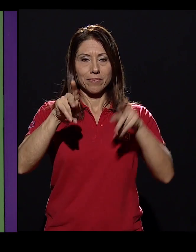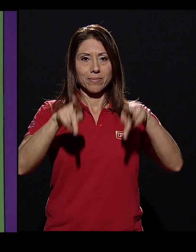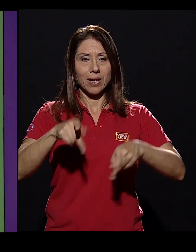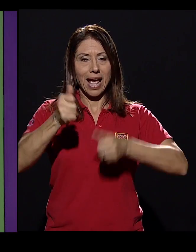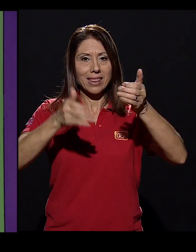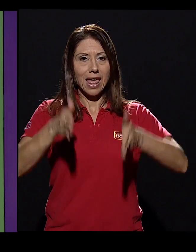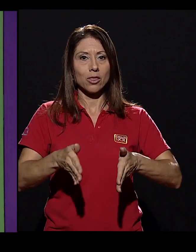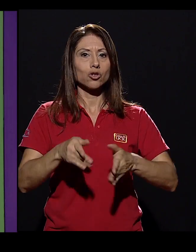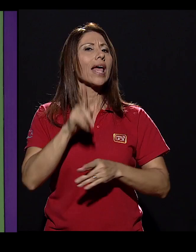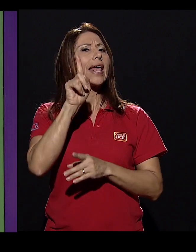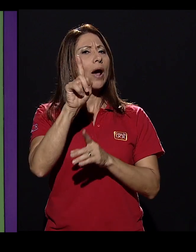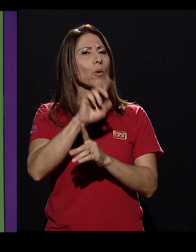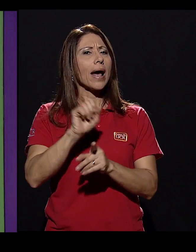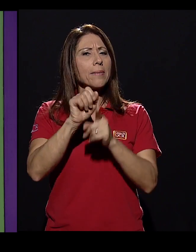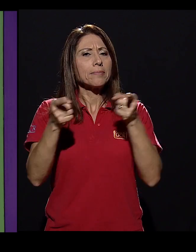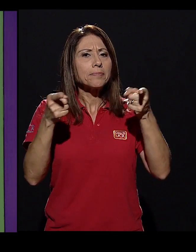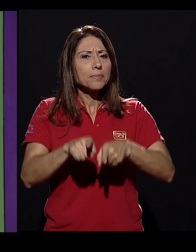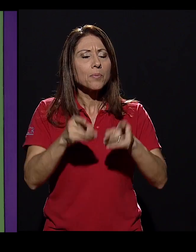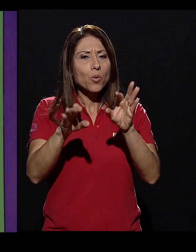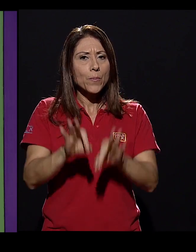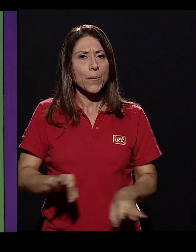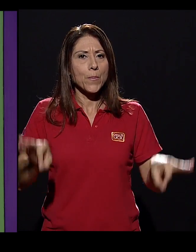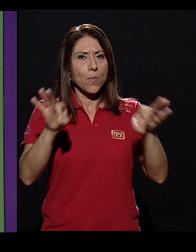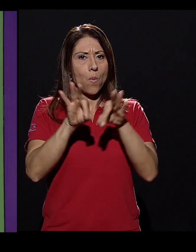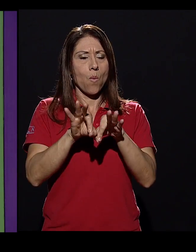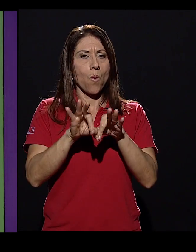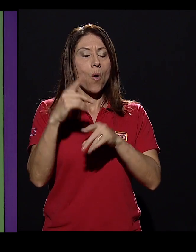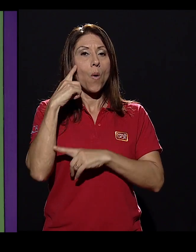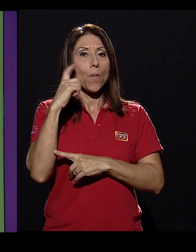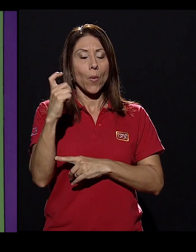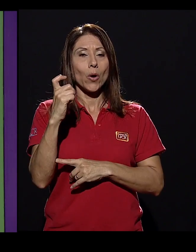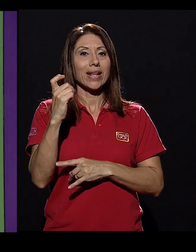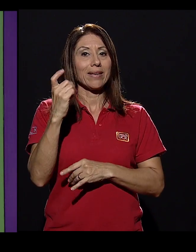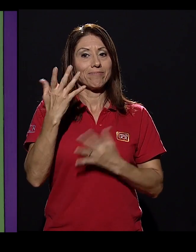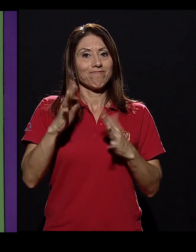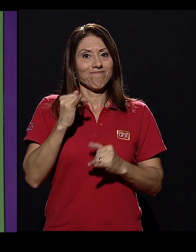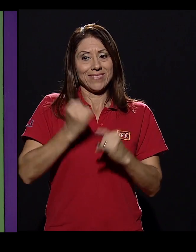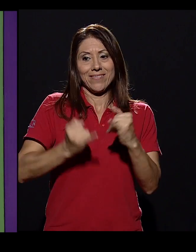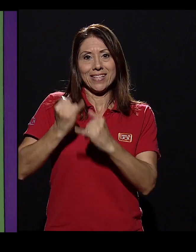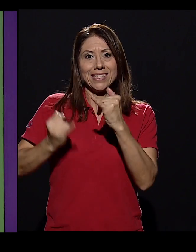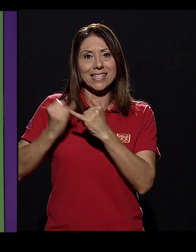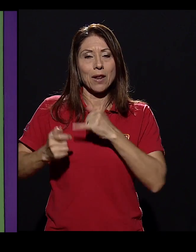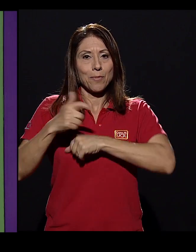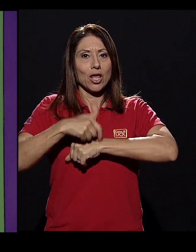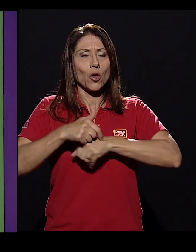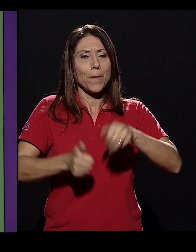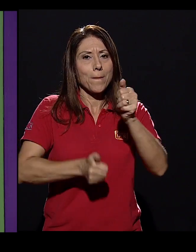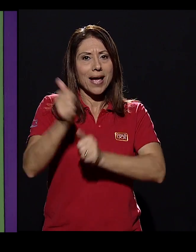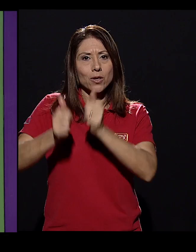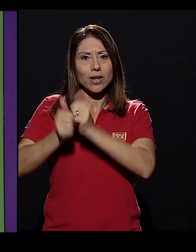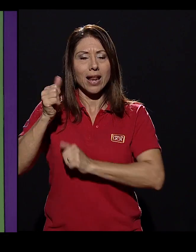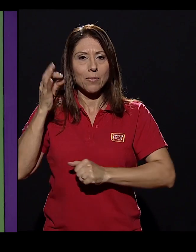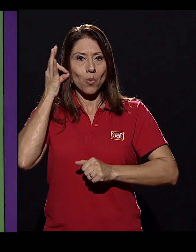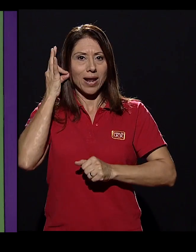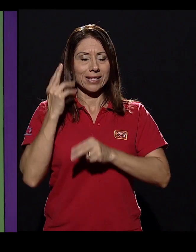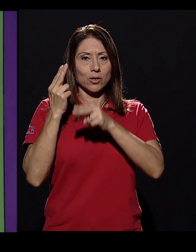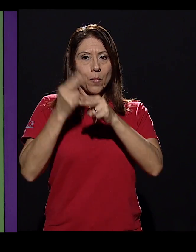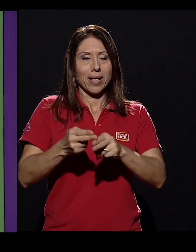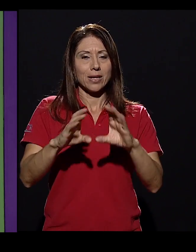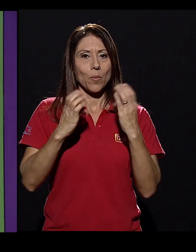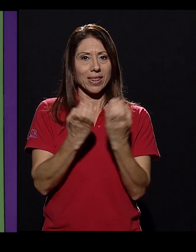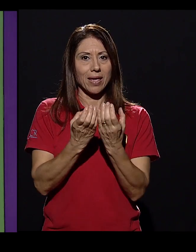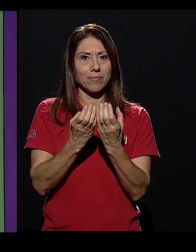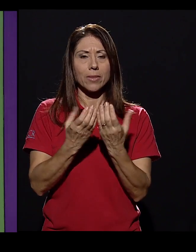Era una coyuntura muy importante porque en realidad se vencía el periodo de la mayoría de las mujeres que estaban nombradas en el